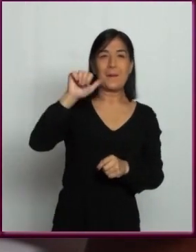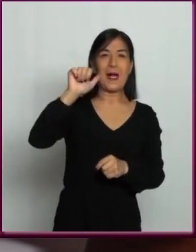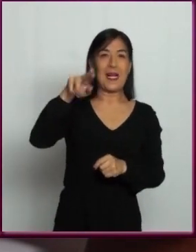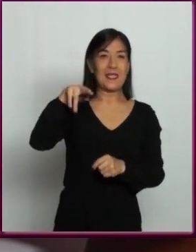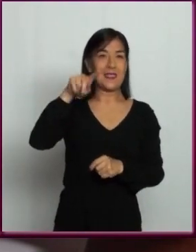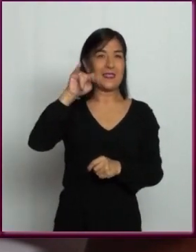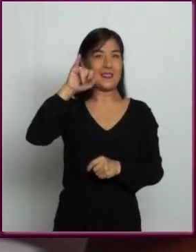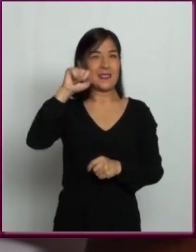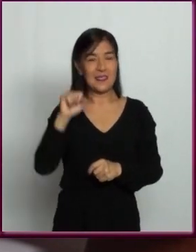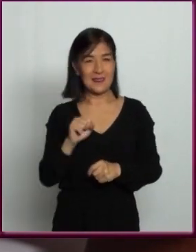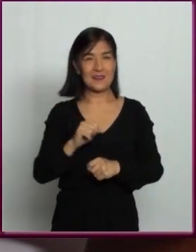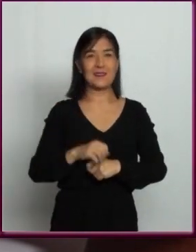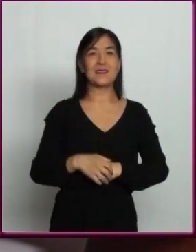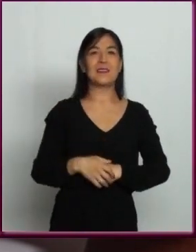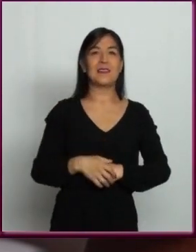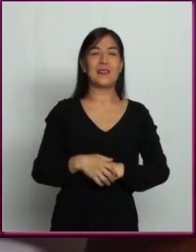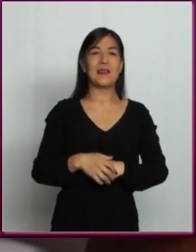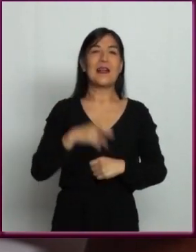los mántidos.